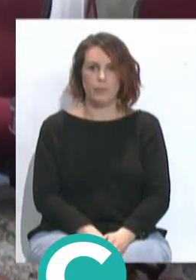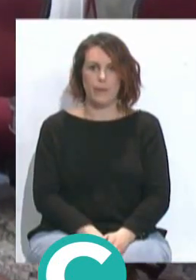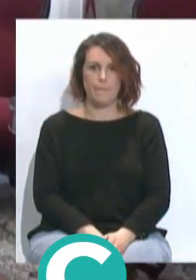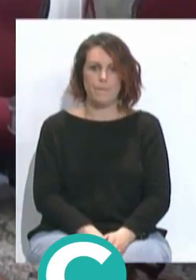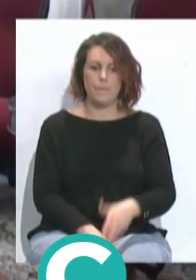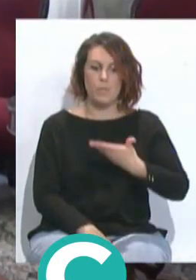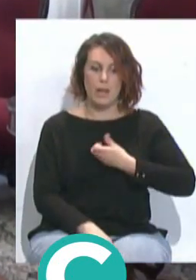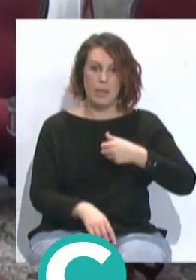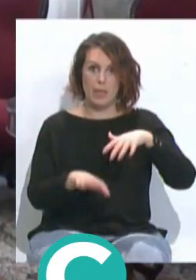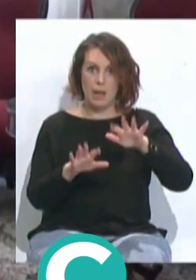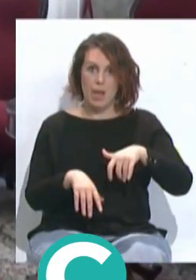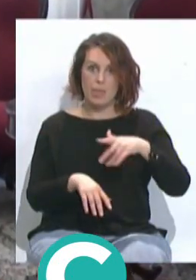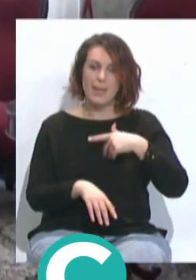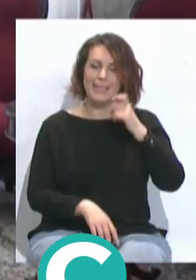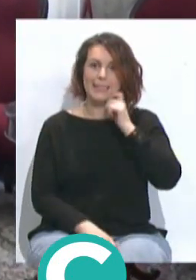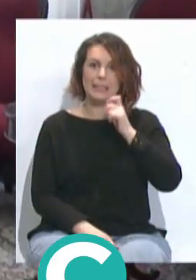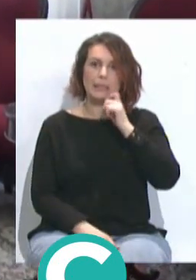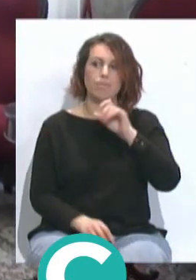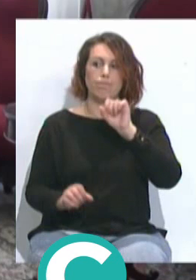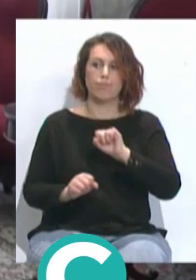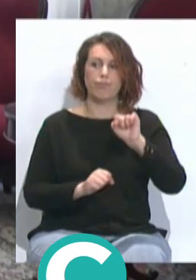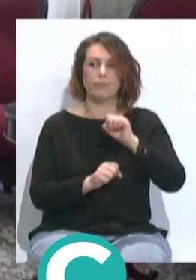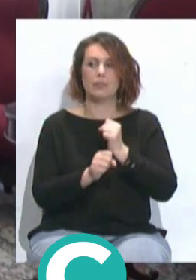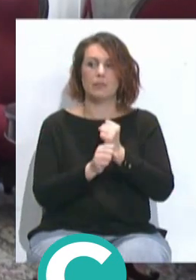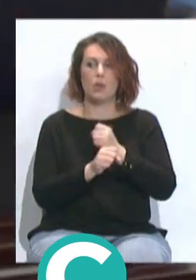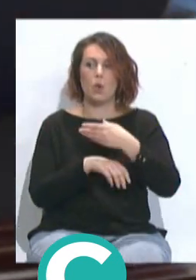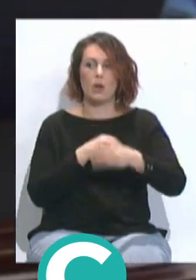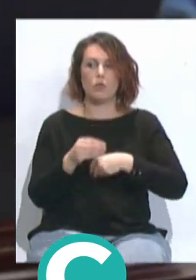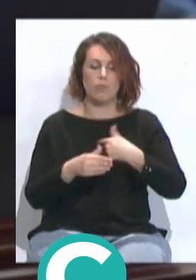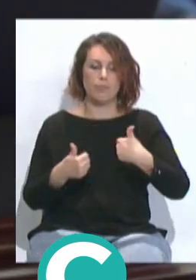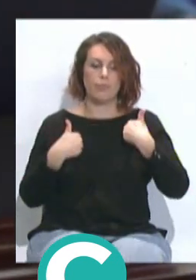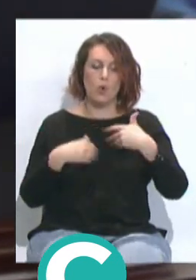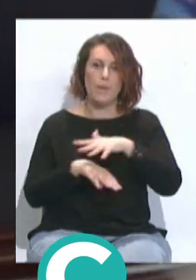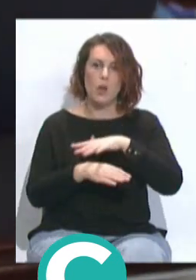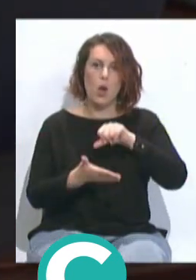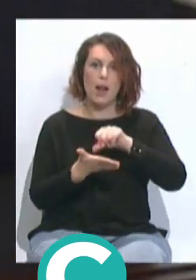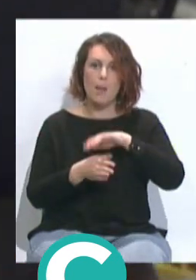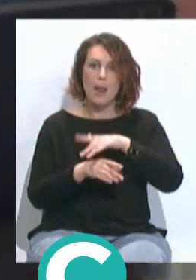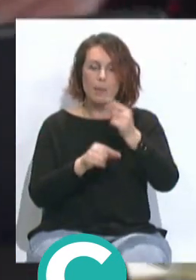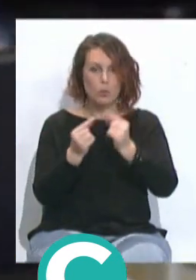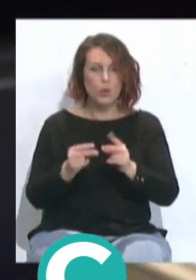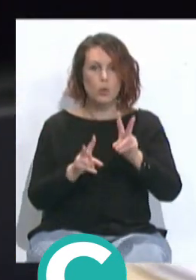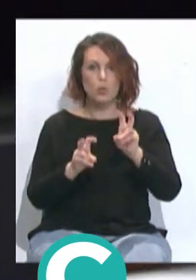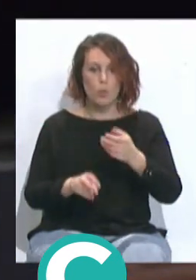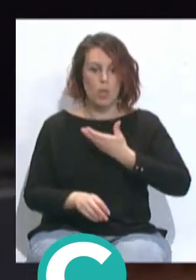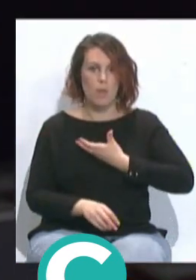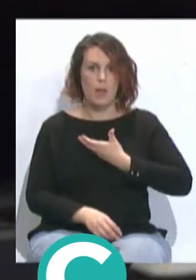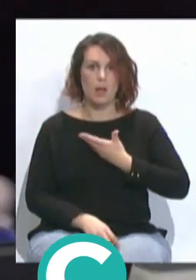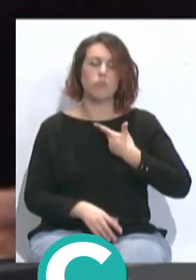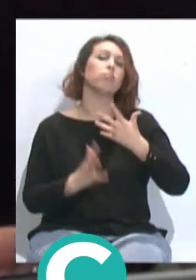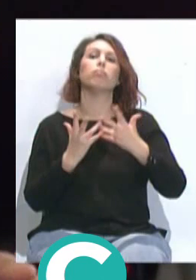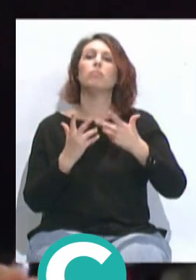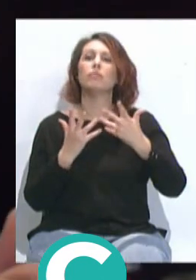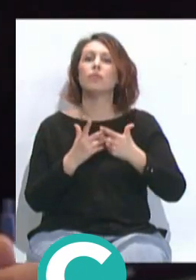El alcalde de Cádiz José María González ha defendido el trabajo realizado por el gobierno local para los nuevos presupuestos municipales unas